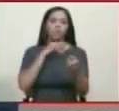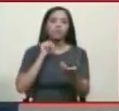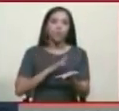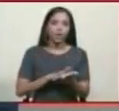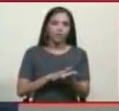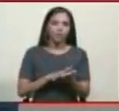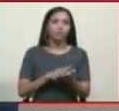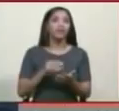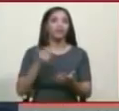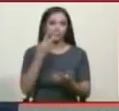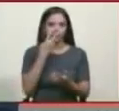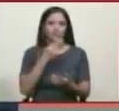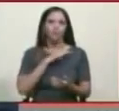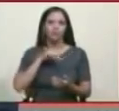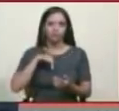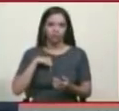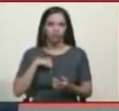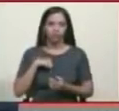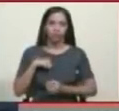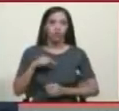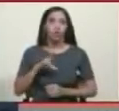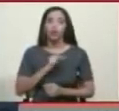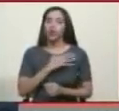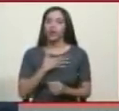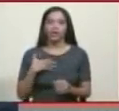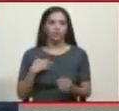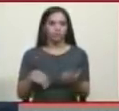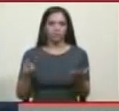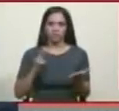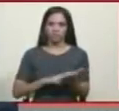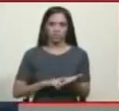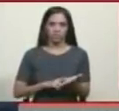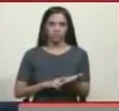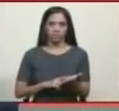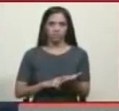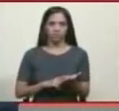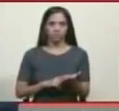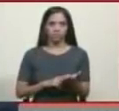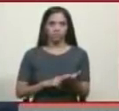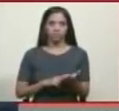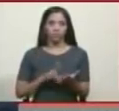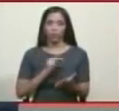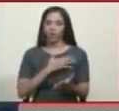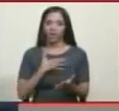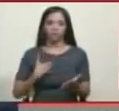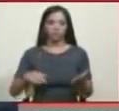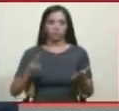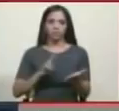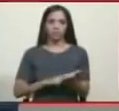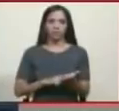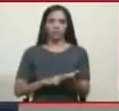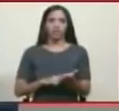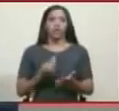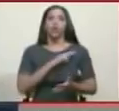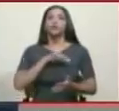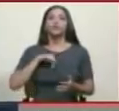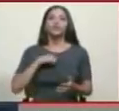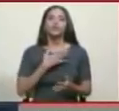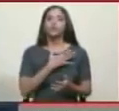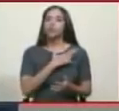nosotros. Nosotros no queremos que eso se repita. Nosotros no queremos que eso se repita. Nosotros no queremos